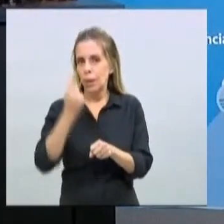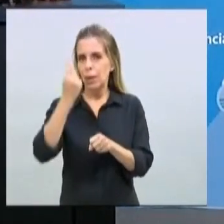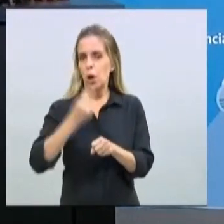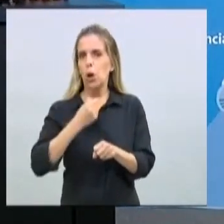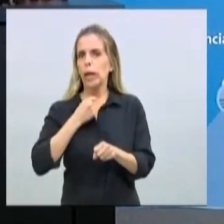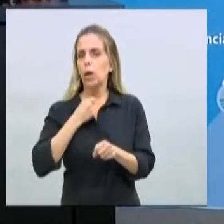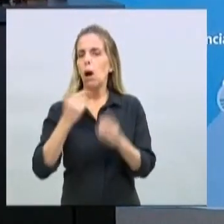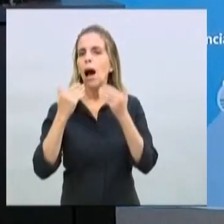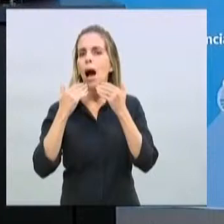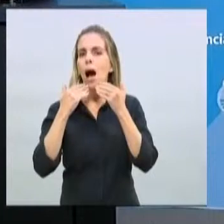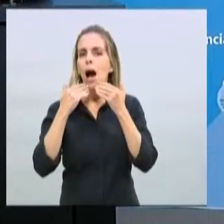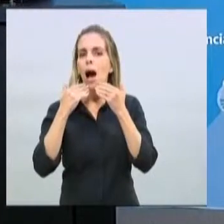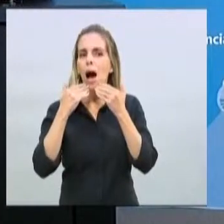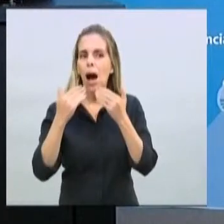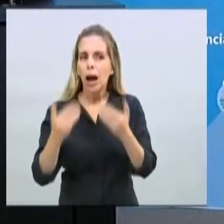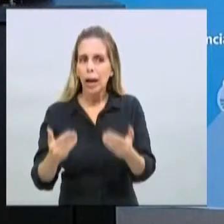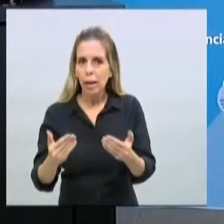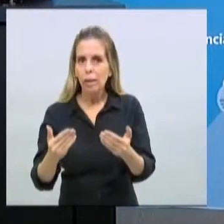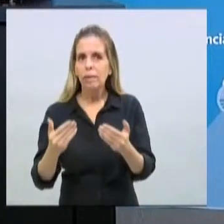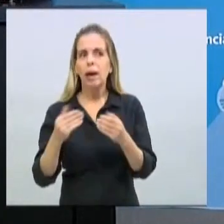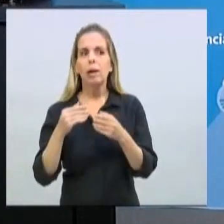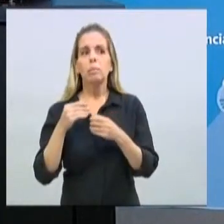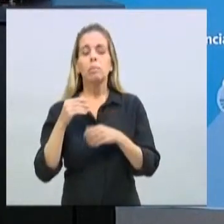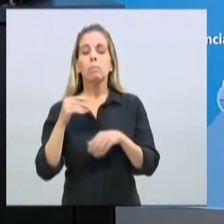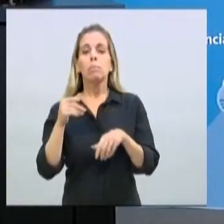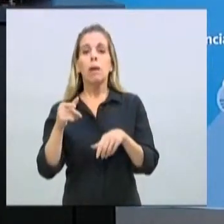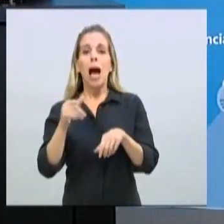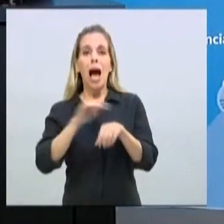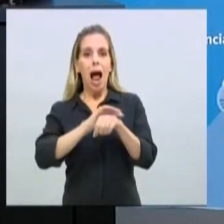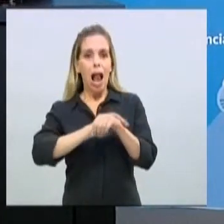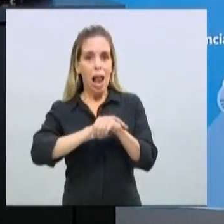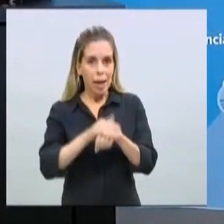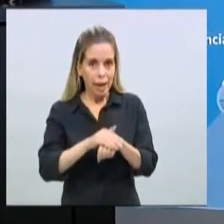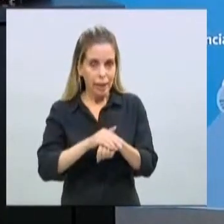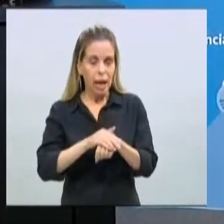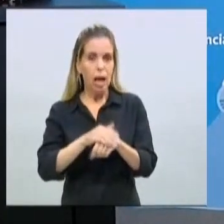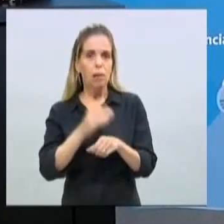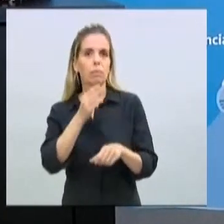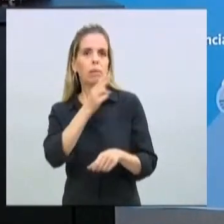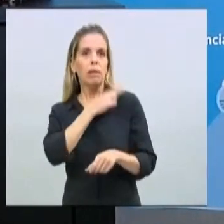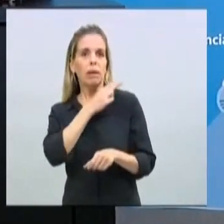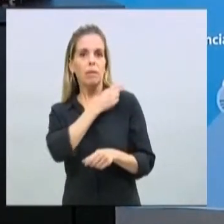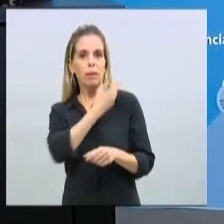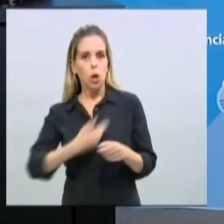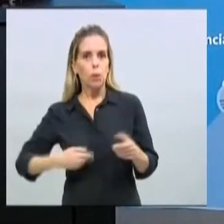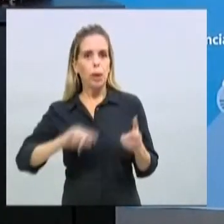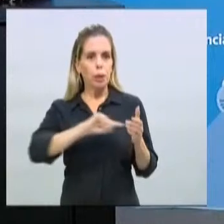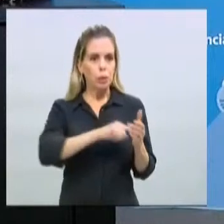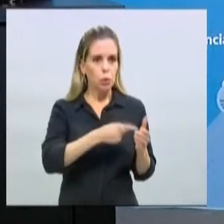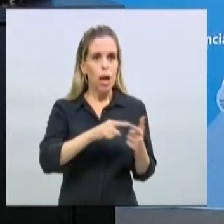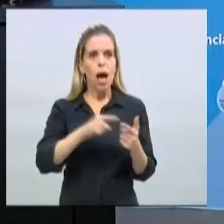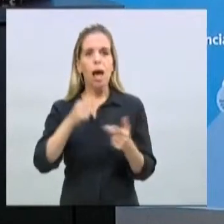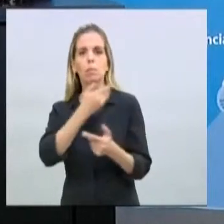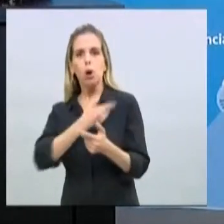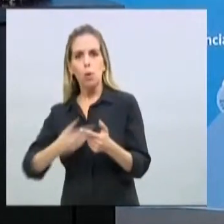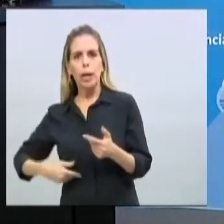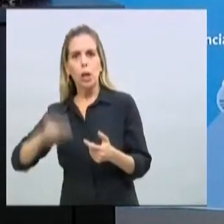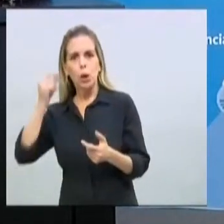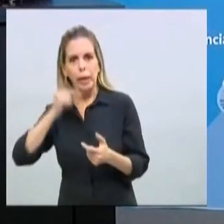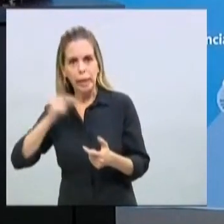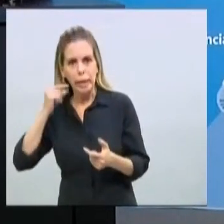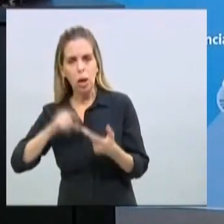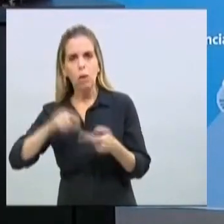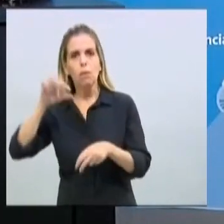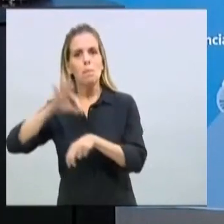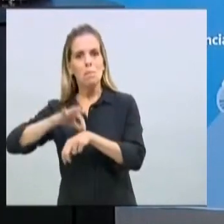las gracias al jefe de gobierno de la Ciudad de Buenos Aires, al gobernador de la Ciudad de Buenos Aires, a los doctores Kahn y a la doctora Roses, que